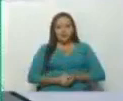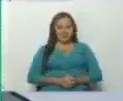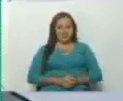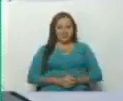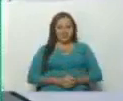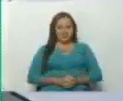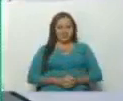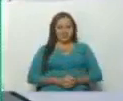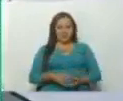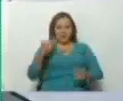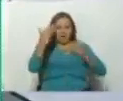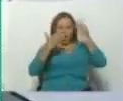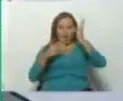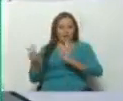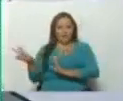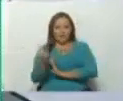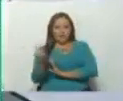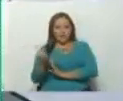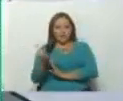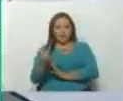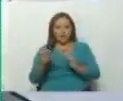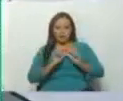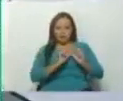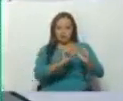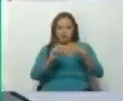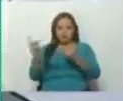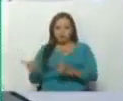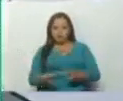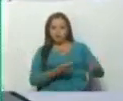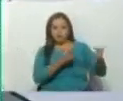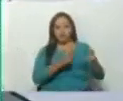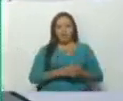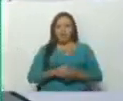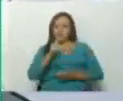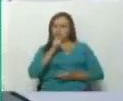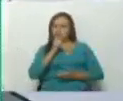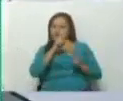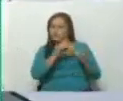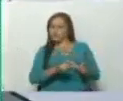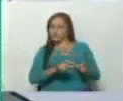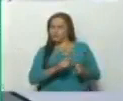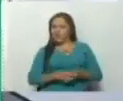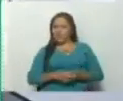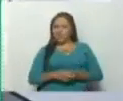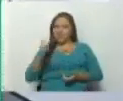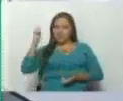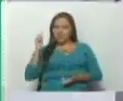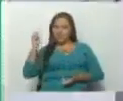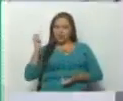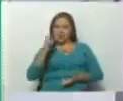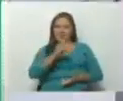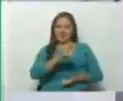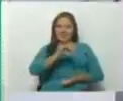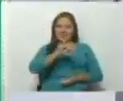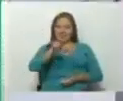solo minutos. Hola, hola, Venezuela. Continuamos con nuestro invitado. Se trata de Rigel Sergén, integrante de la Comisión